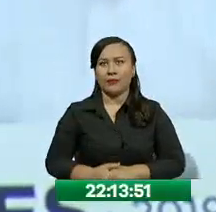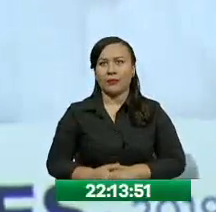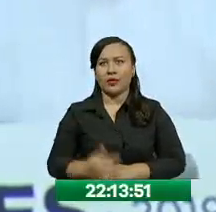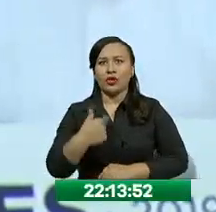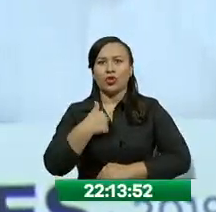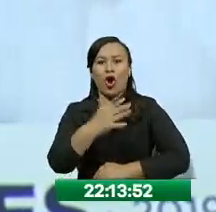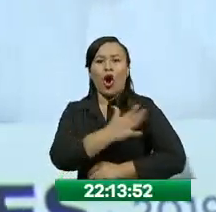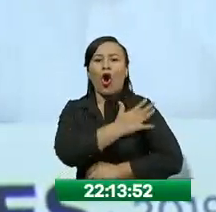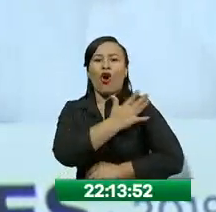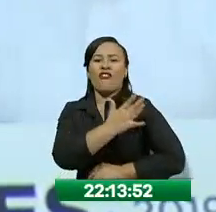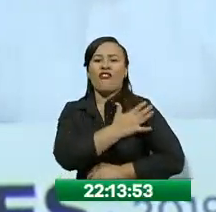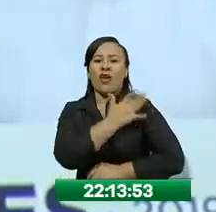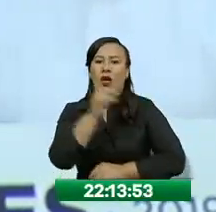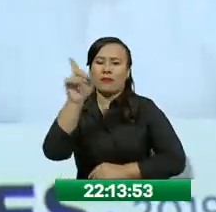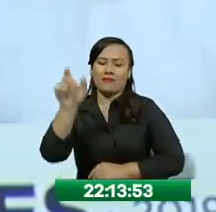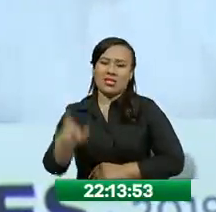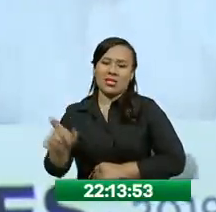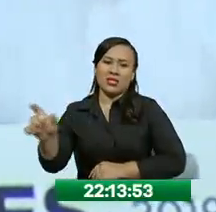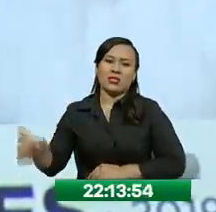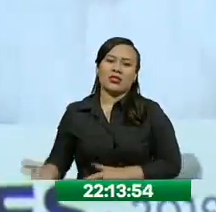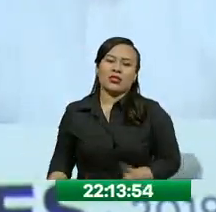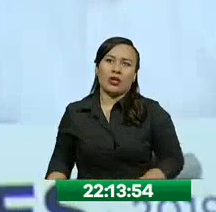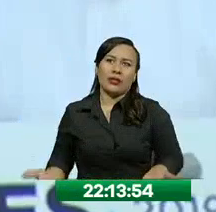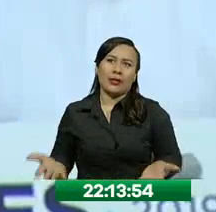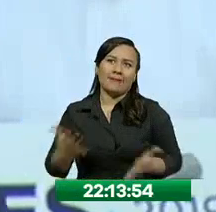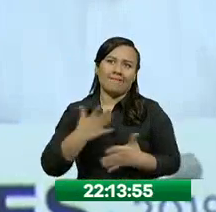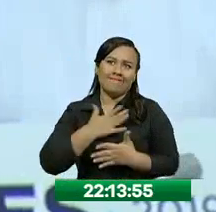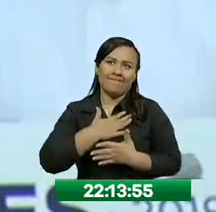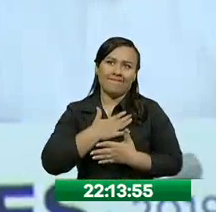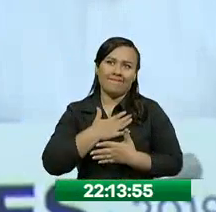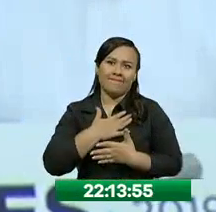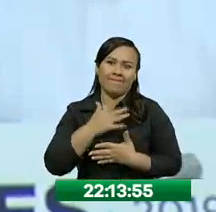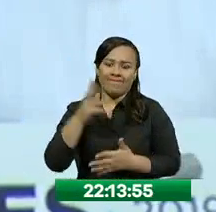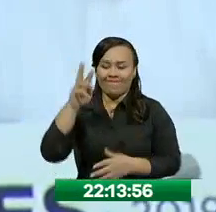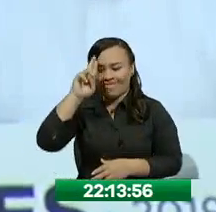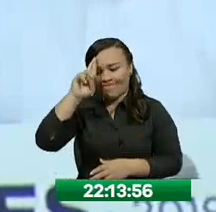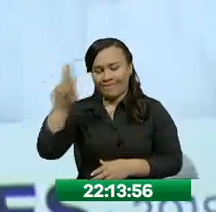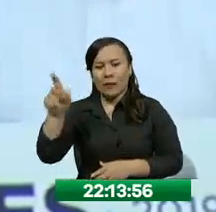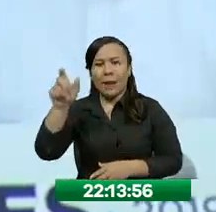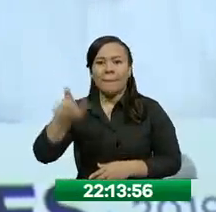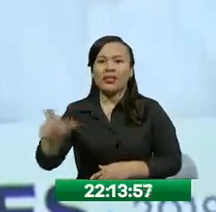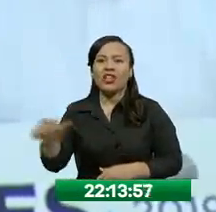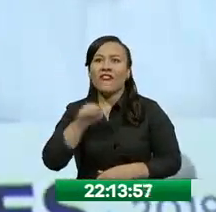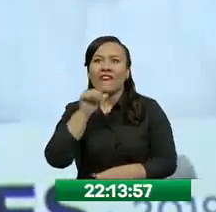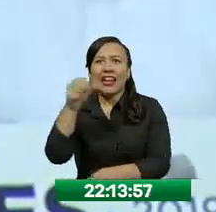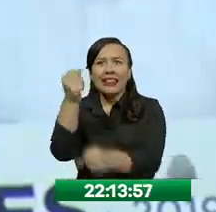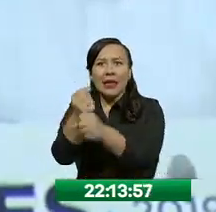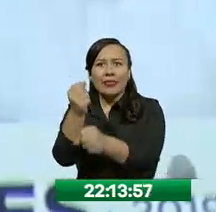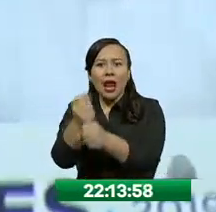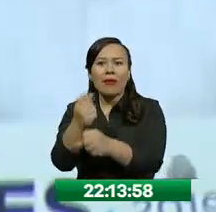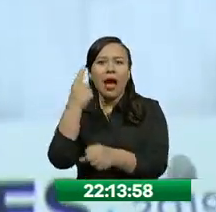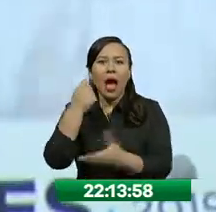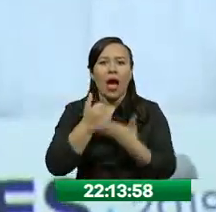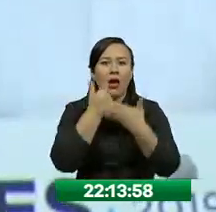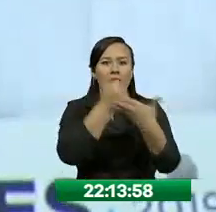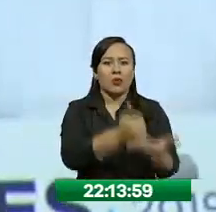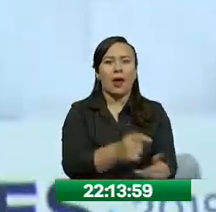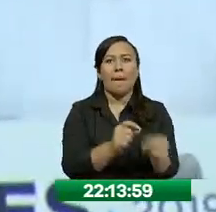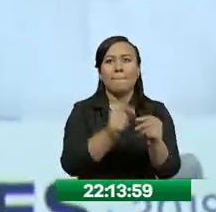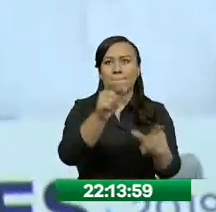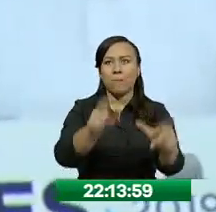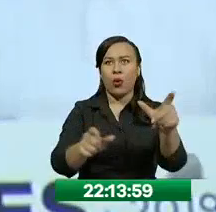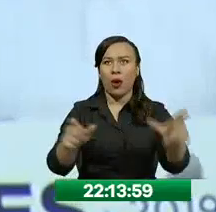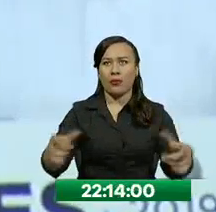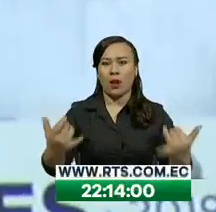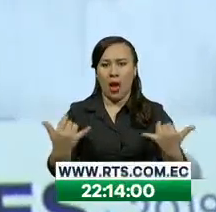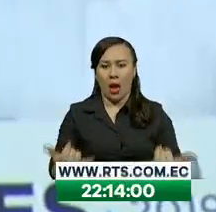en ciertas personas que a mi juicio no supieron hacer realidad los anhelos del pueblo, que ahora